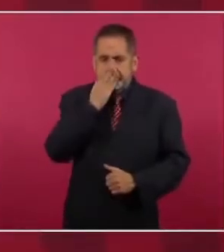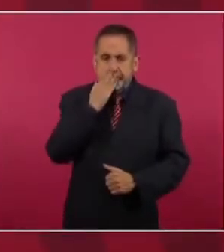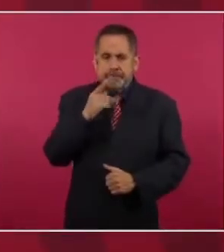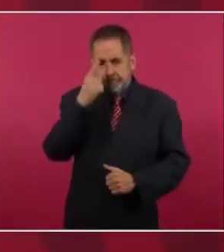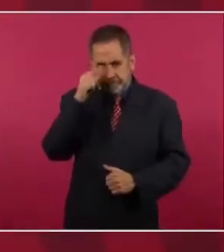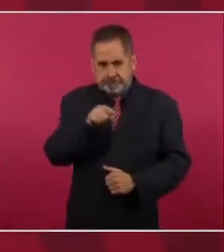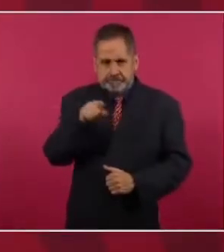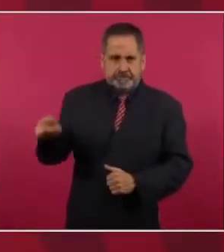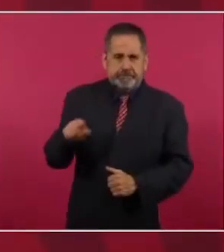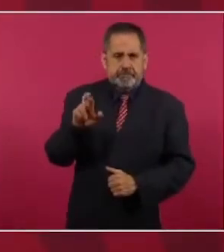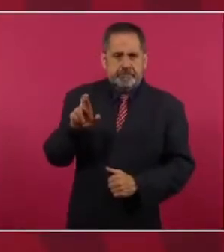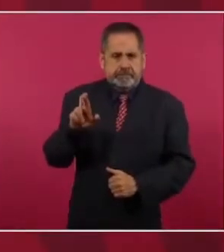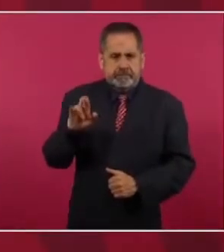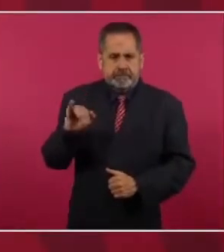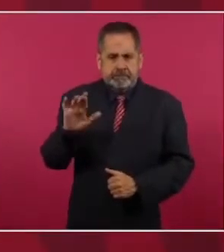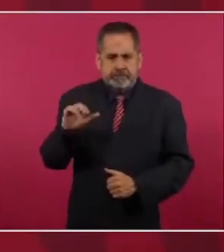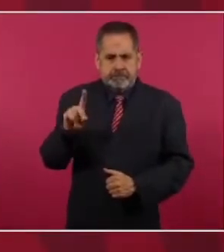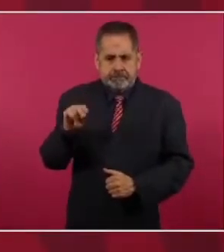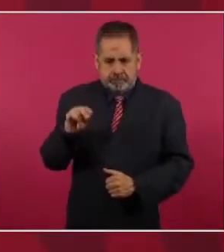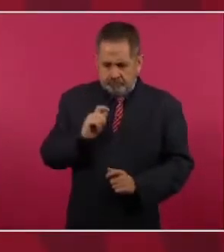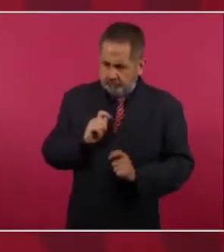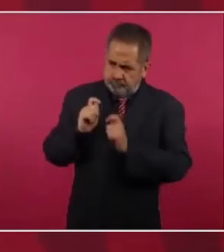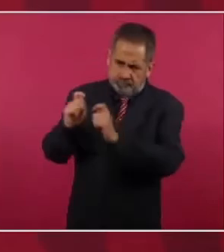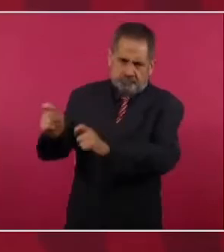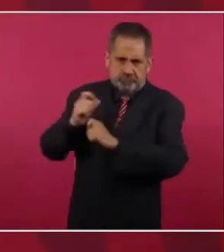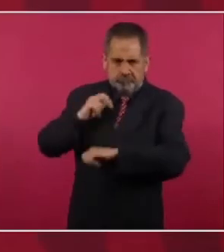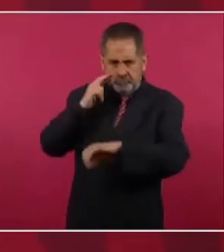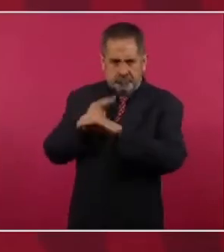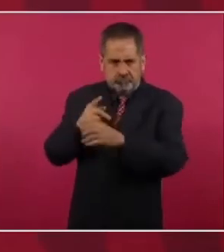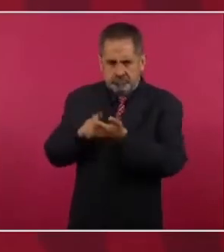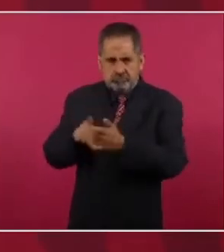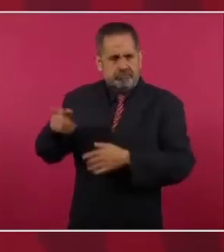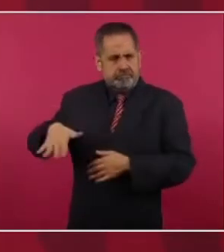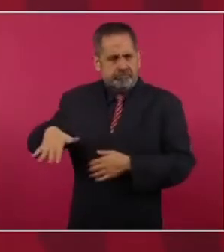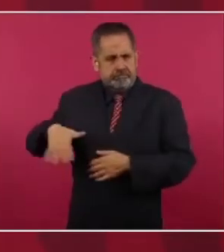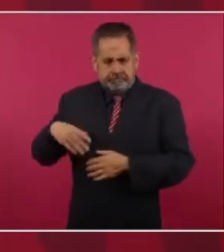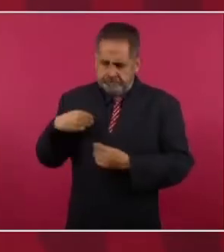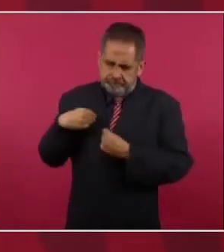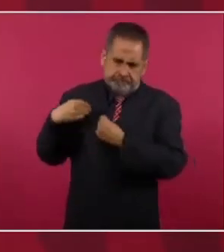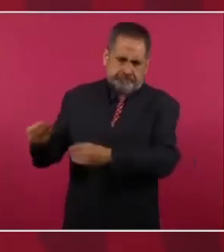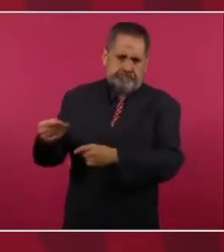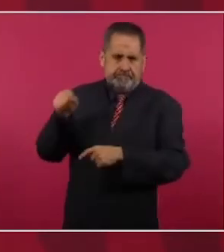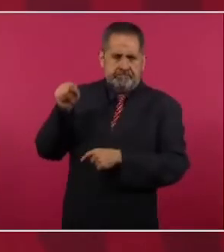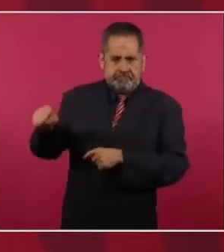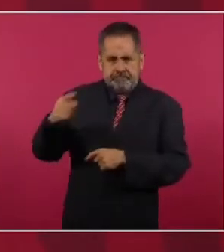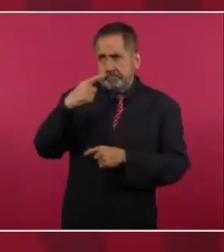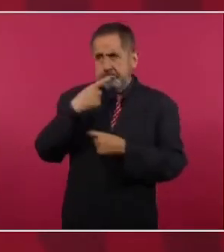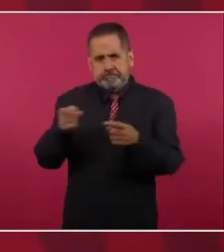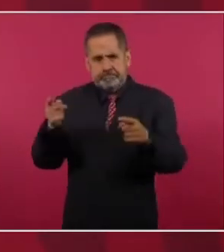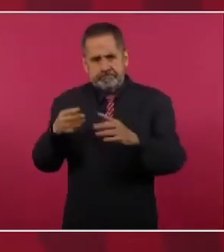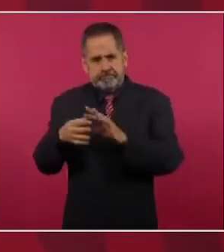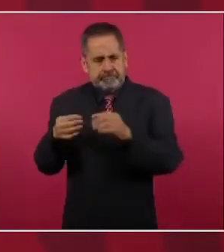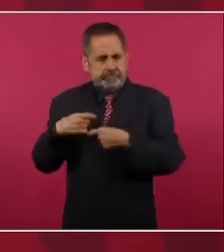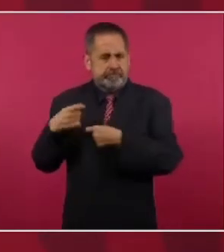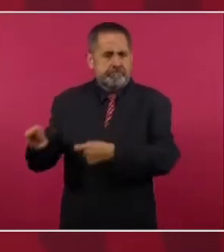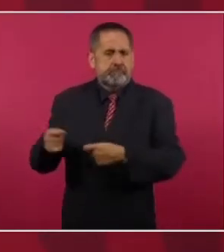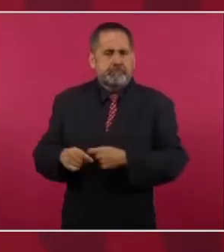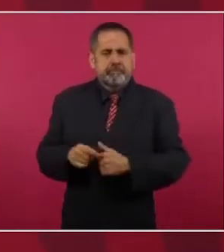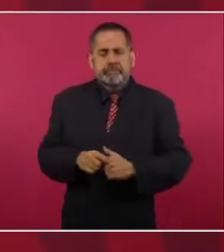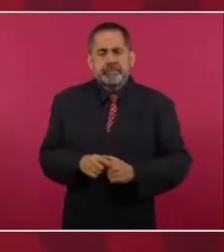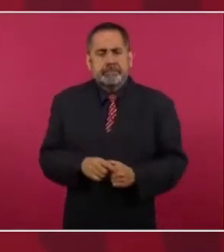Ricardo Sheffield, a él le vamos a encargar esto, lo que acabas de denunciar.